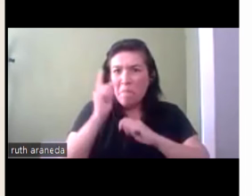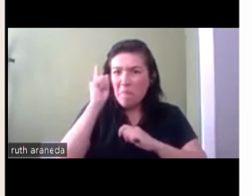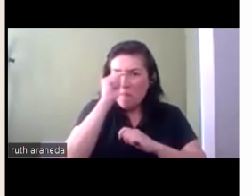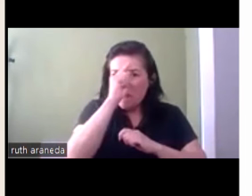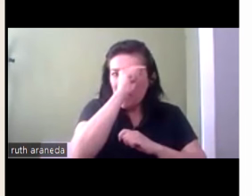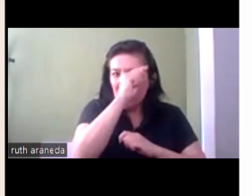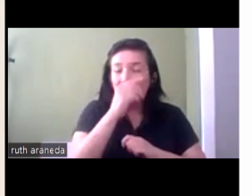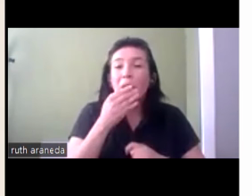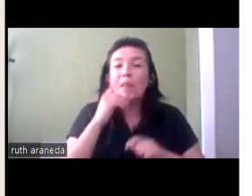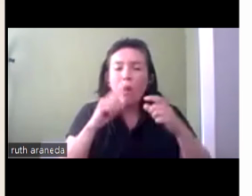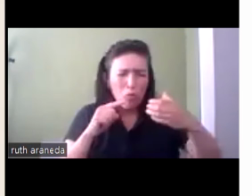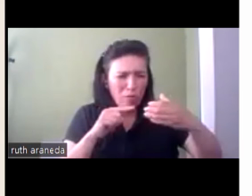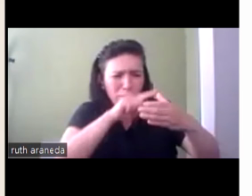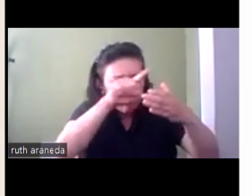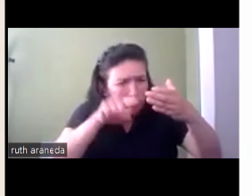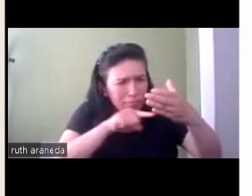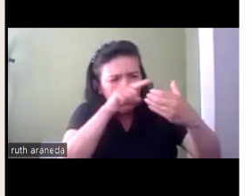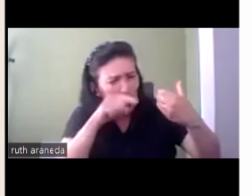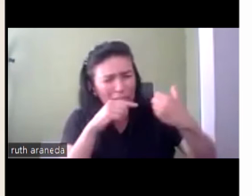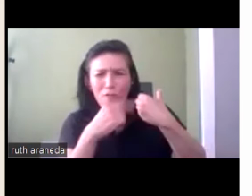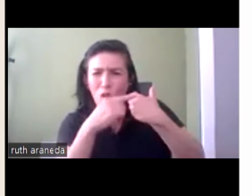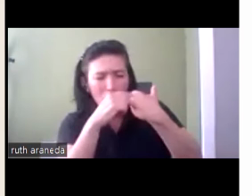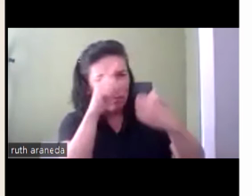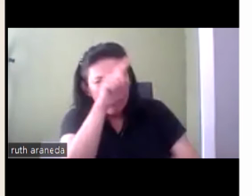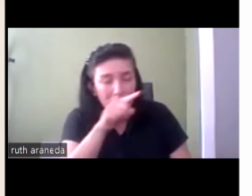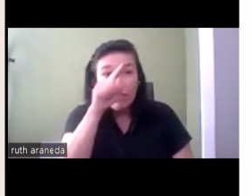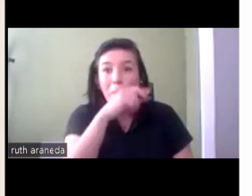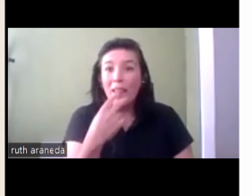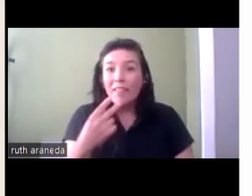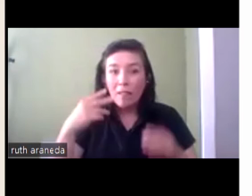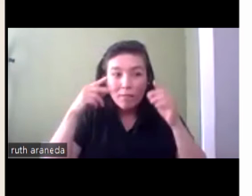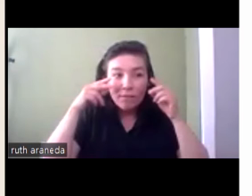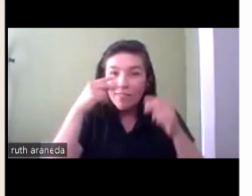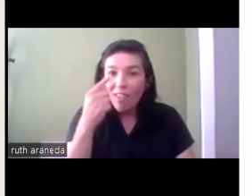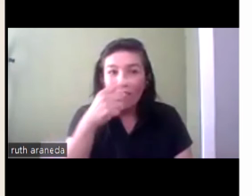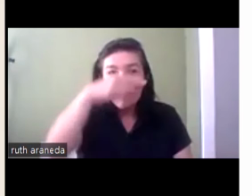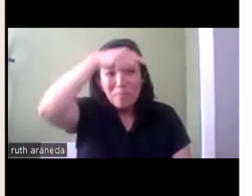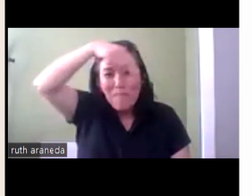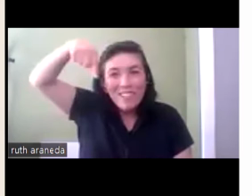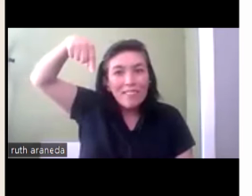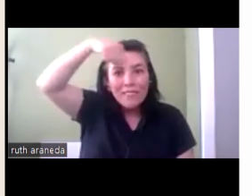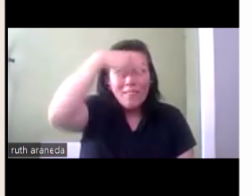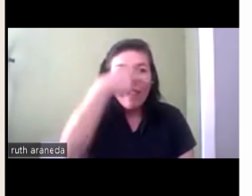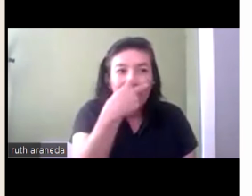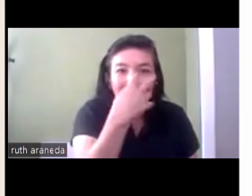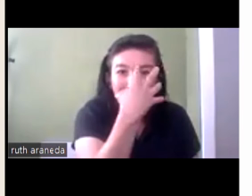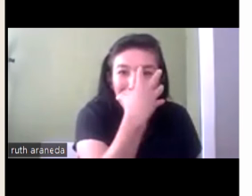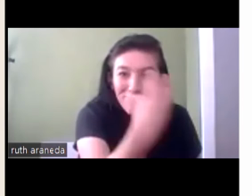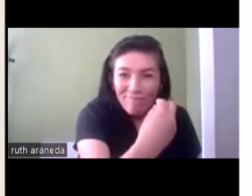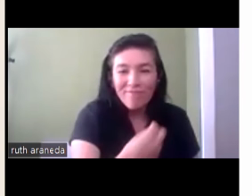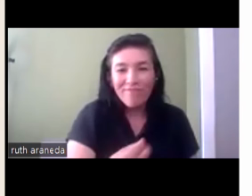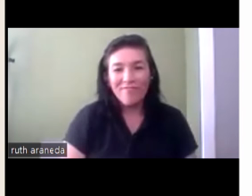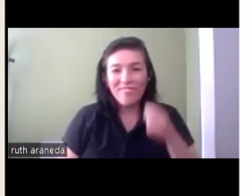o ilusiones ópticas dentro de la alfarería. Todas estas características las vamos a ver en la siguiente diapositiva. Es esencialmente no